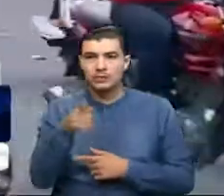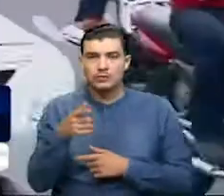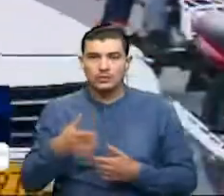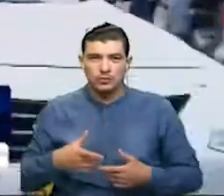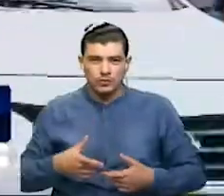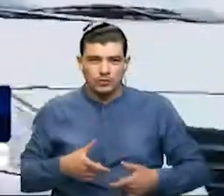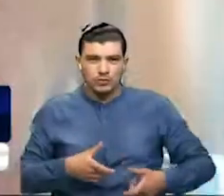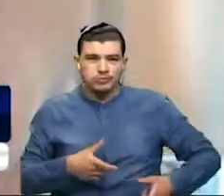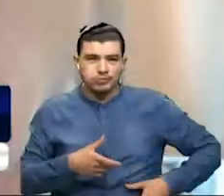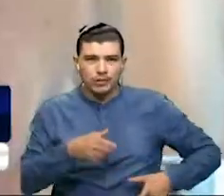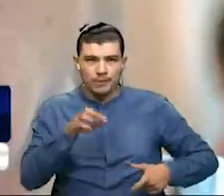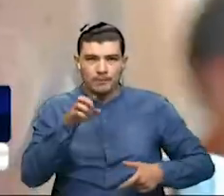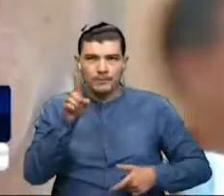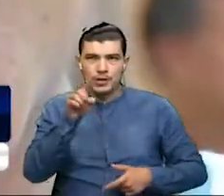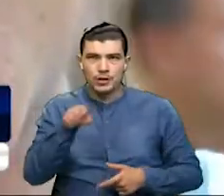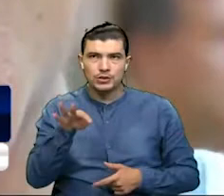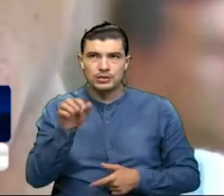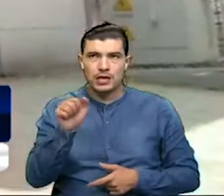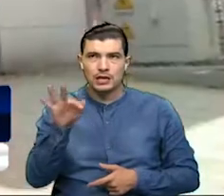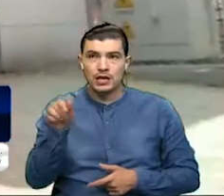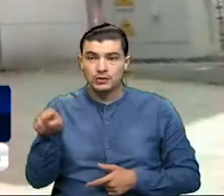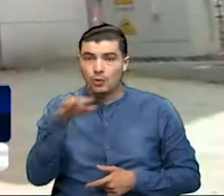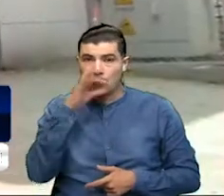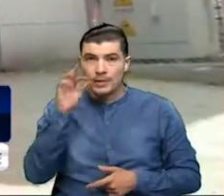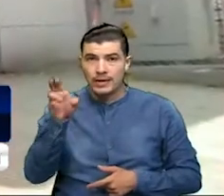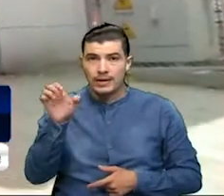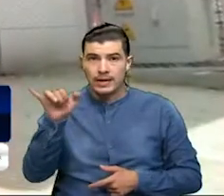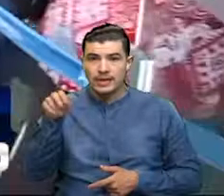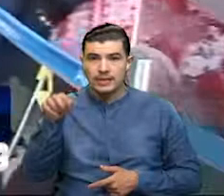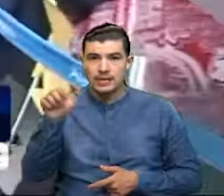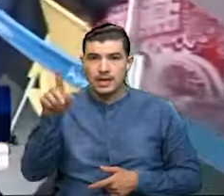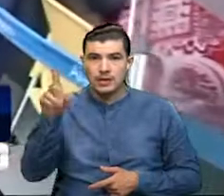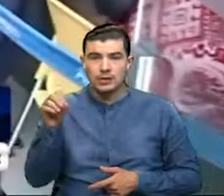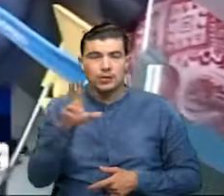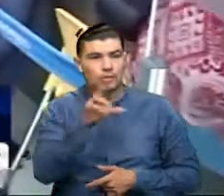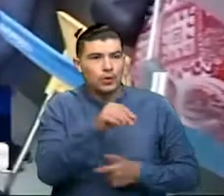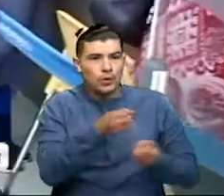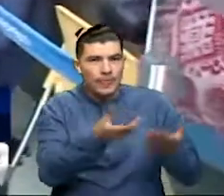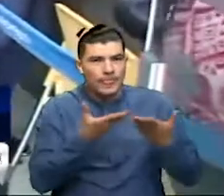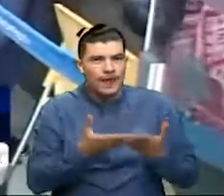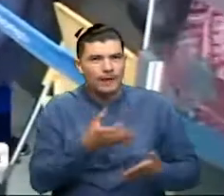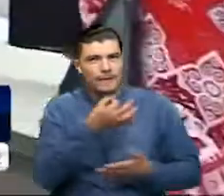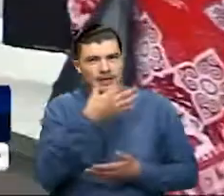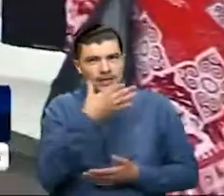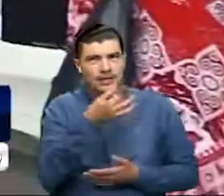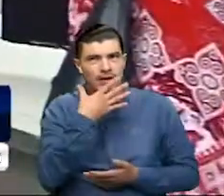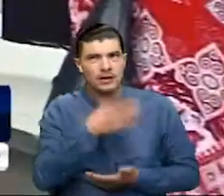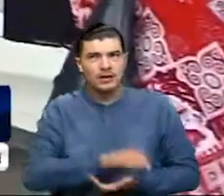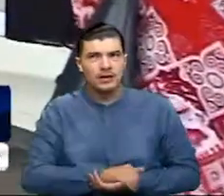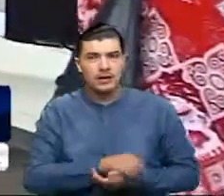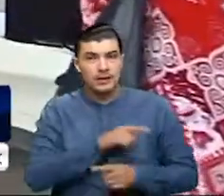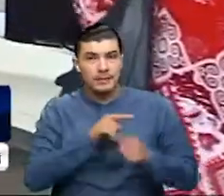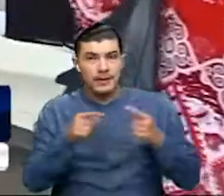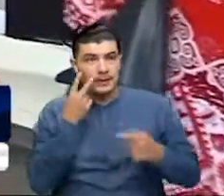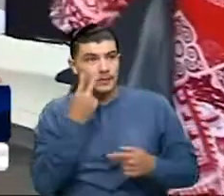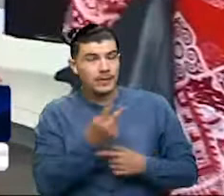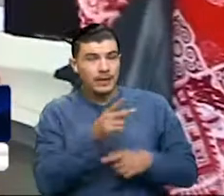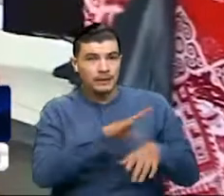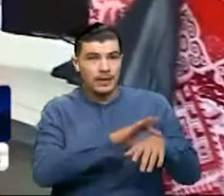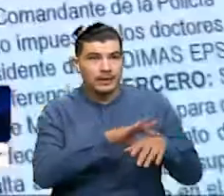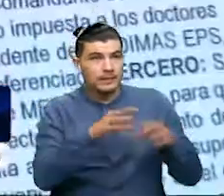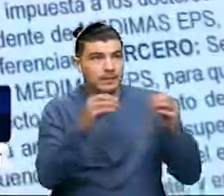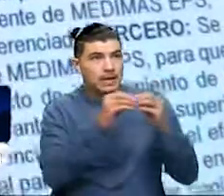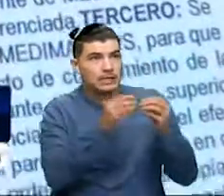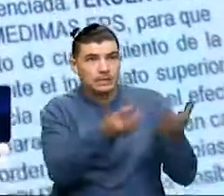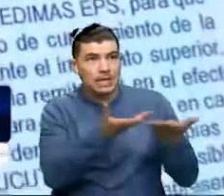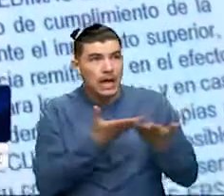próstata. A don Reinaldo Gámez el plan obligatorio en salud no le contempla un medicamento. Al ver que Medimás no le